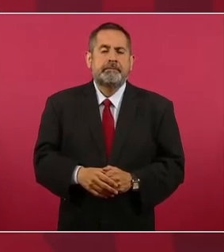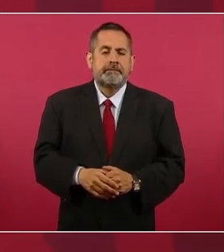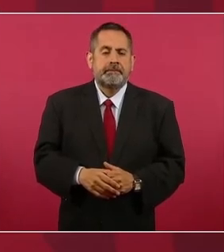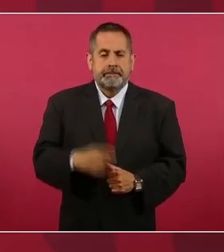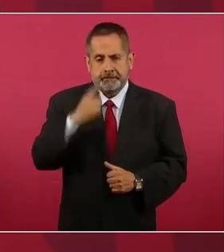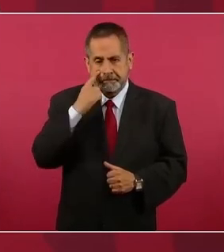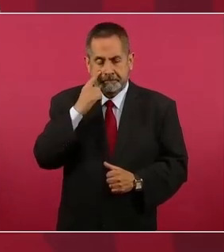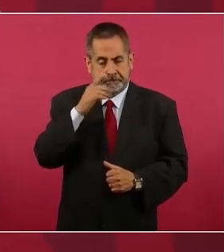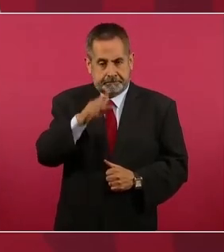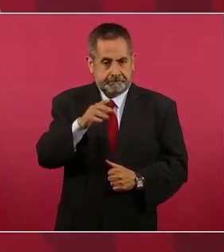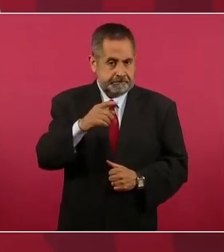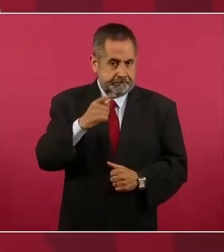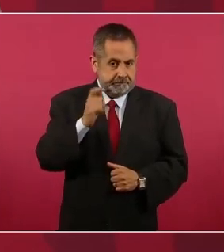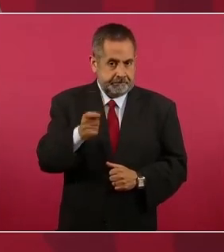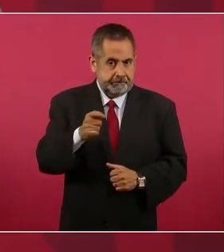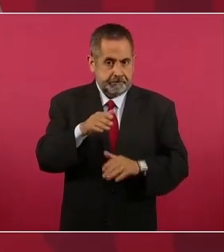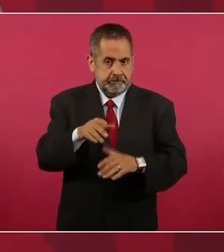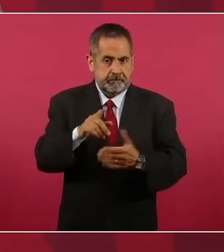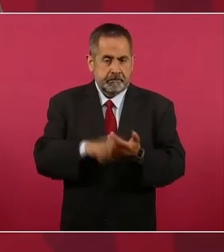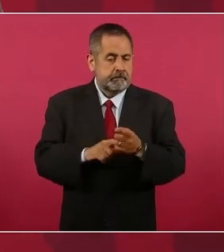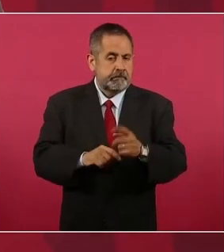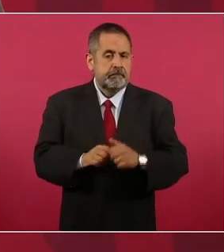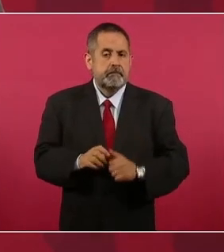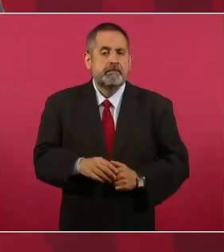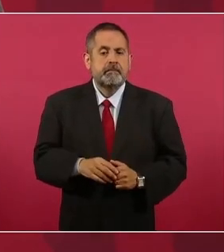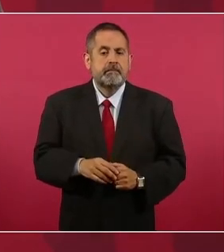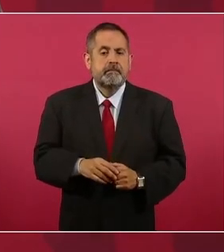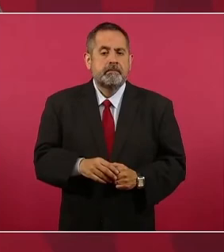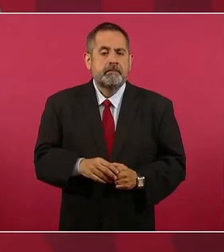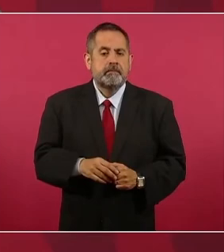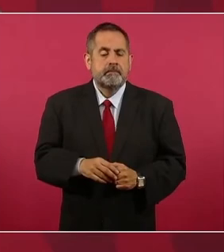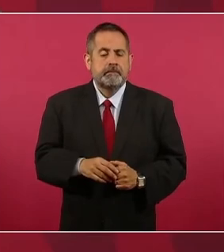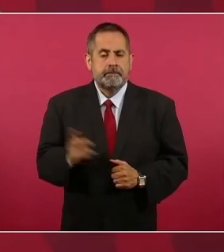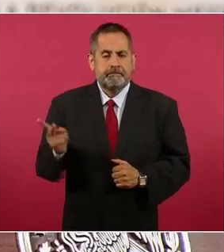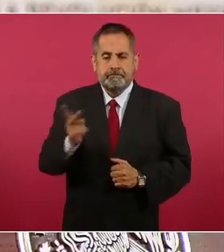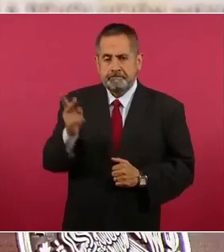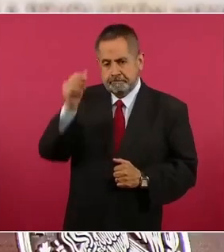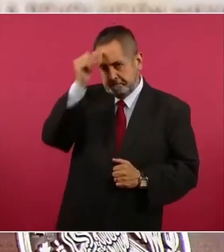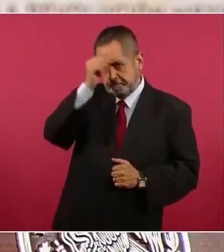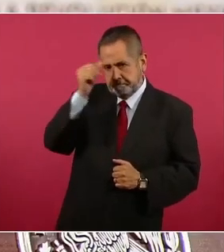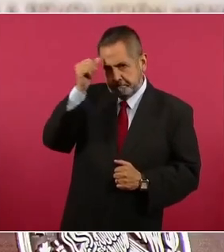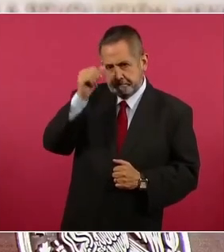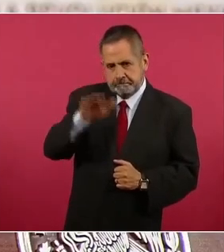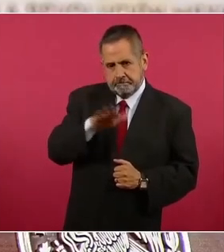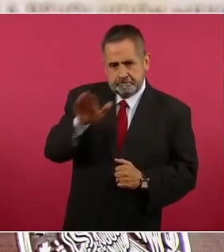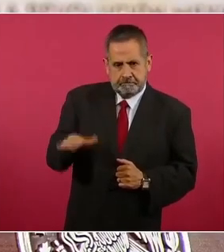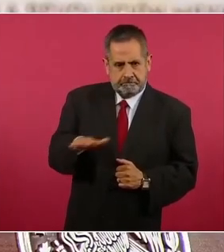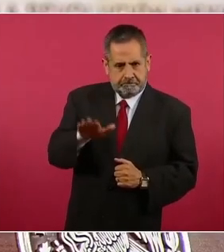en el caso de los sacerdotes asesinados,